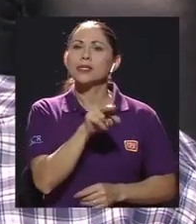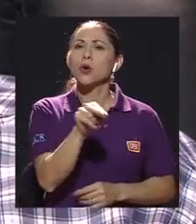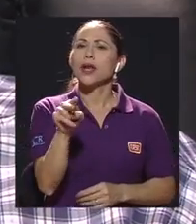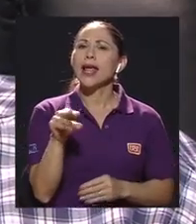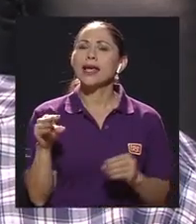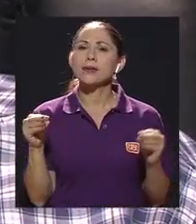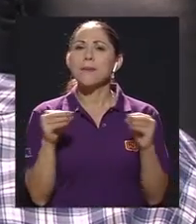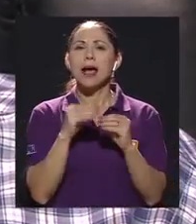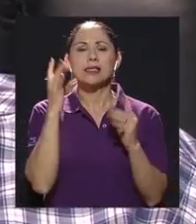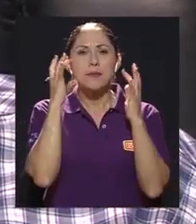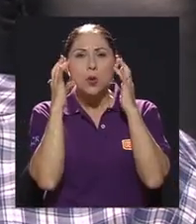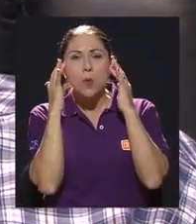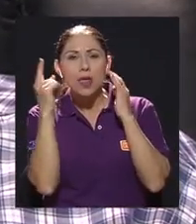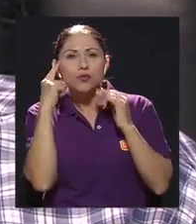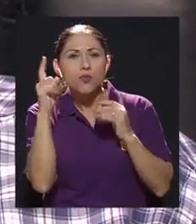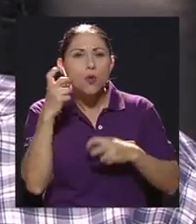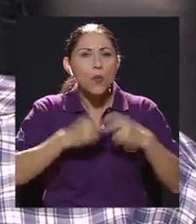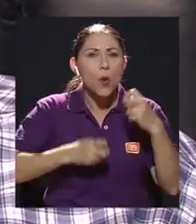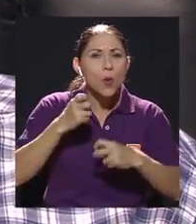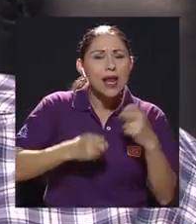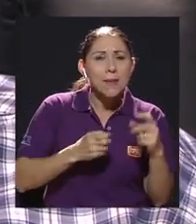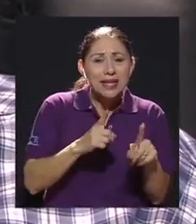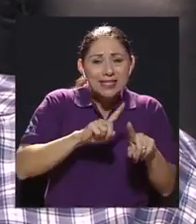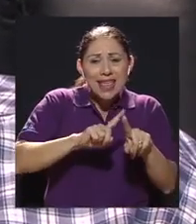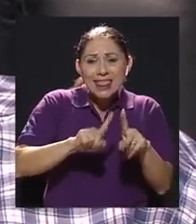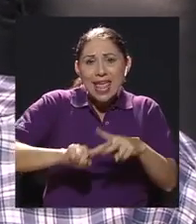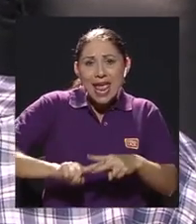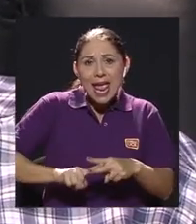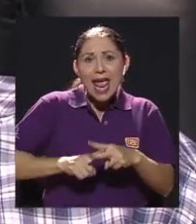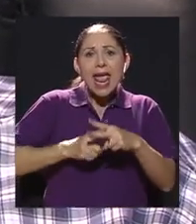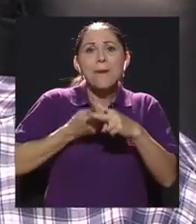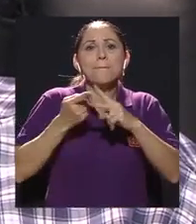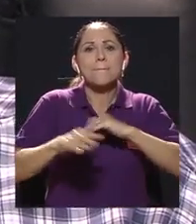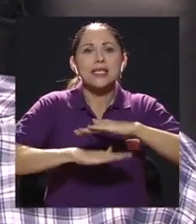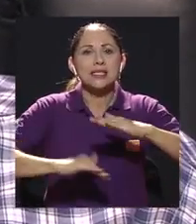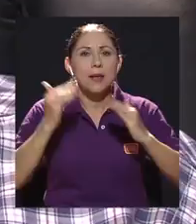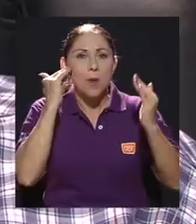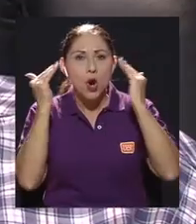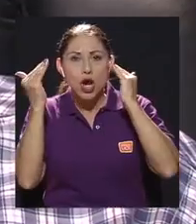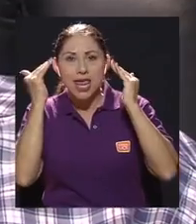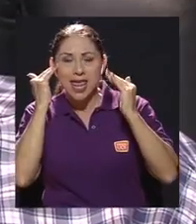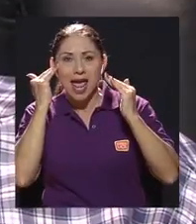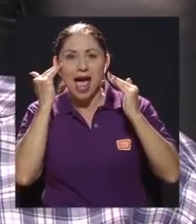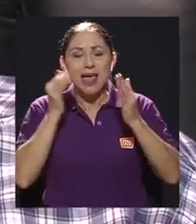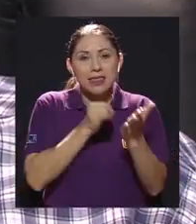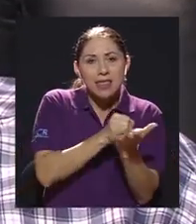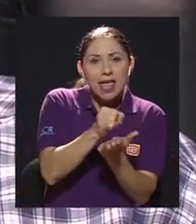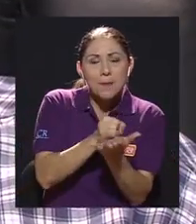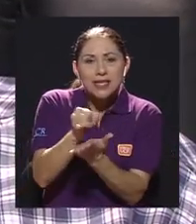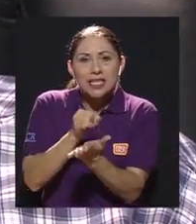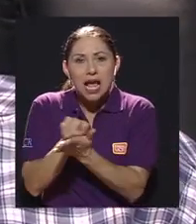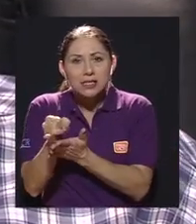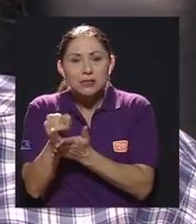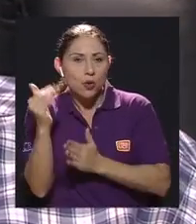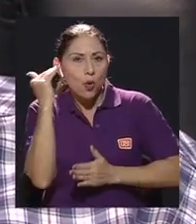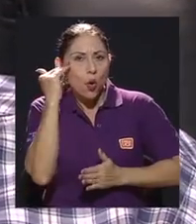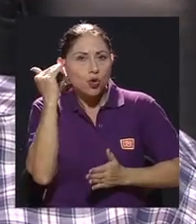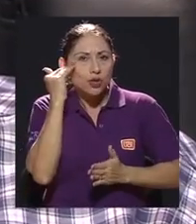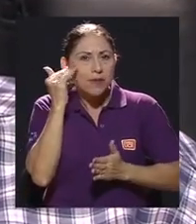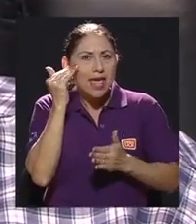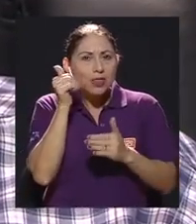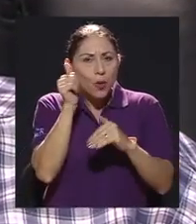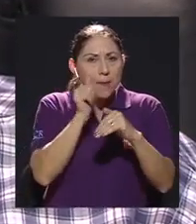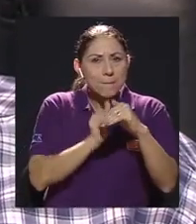preocupados por problemas de epistemología y de investigación y de conocimiento empírico que